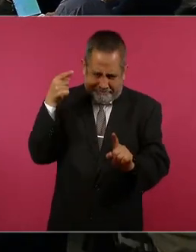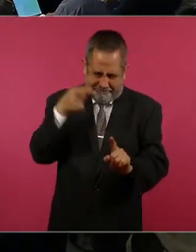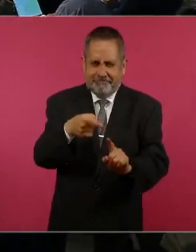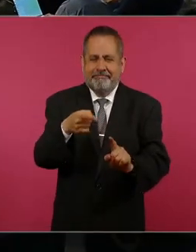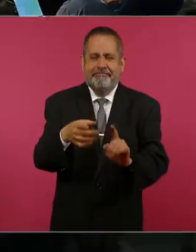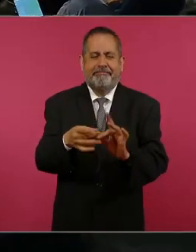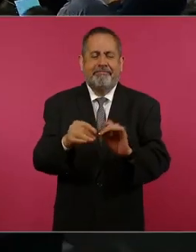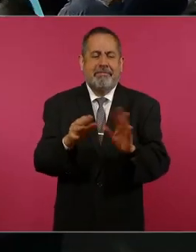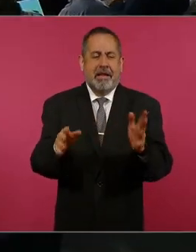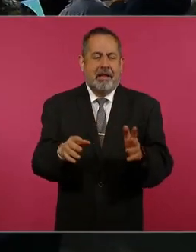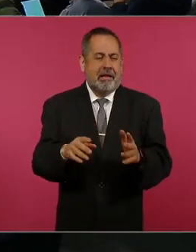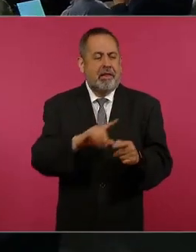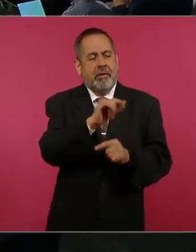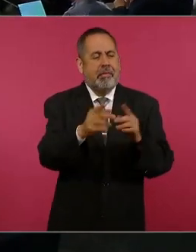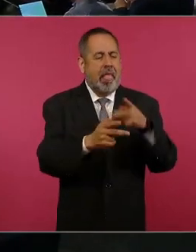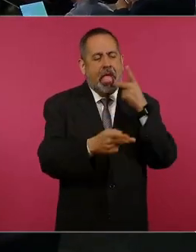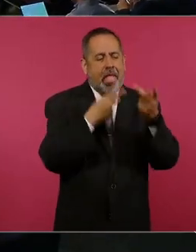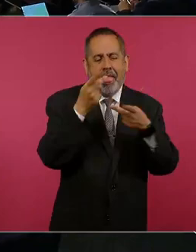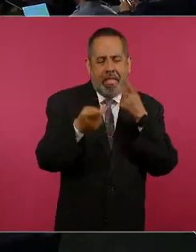porque lo demás es pacha?